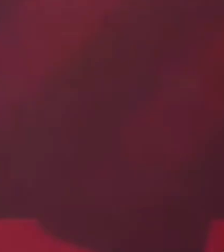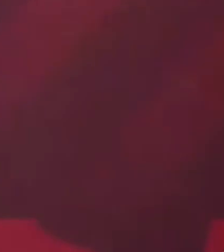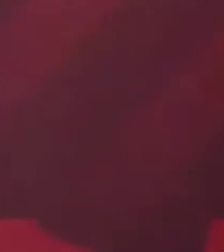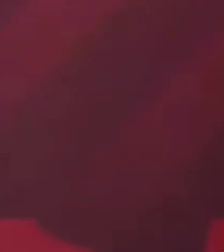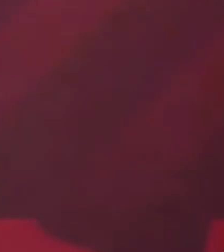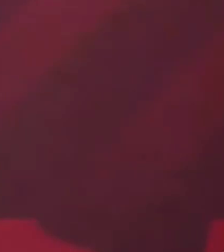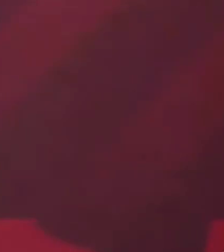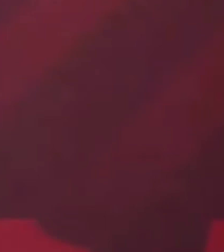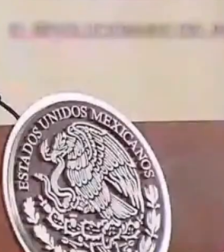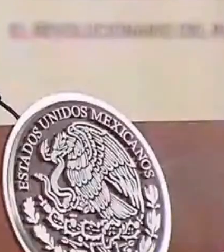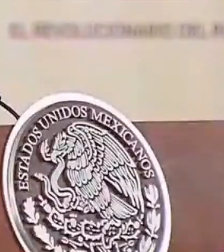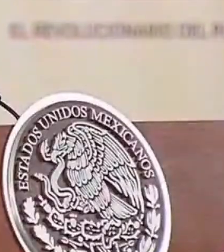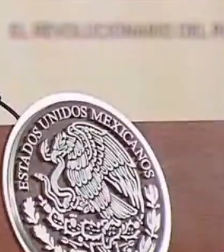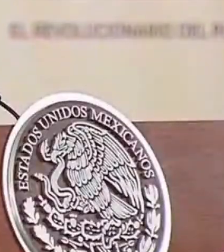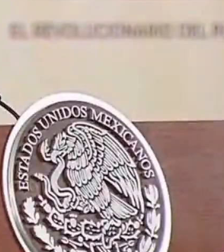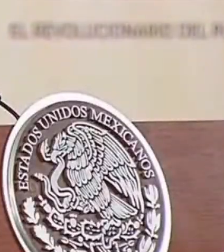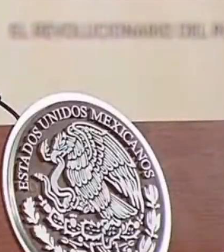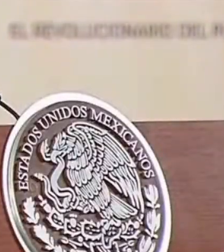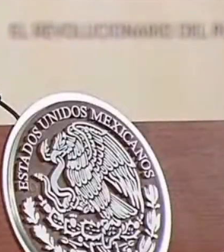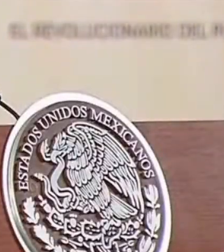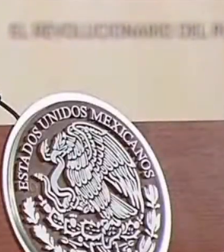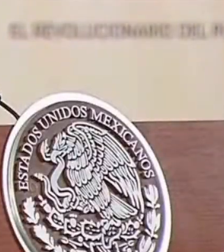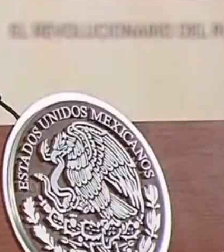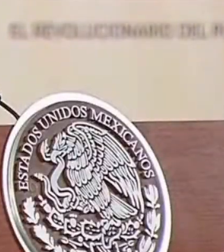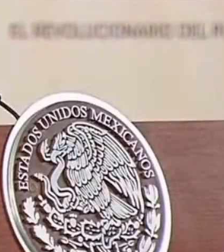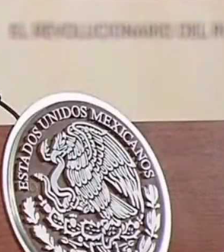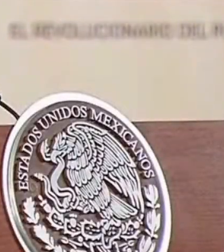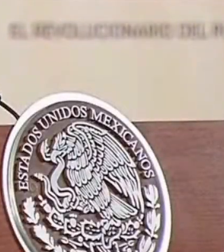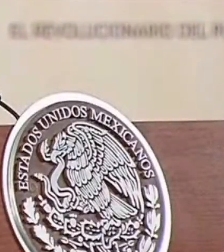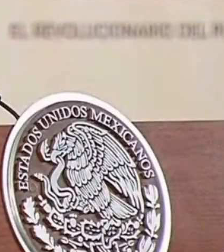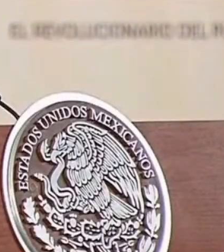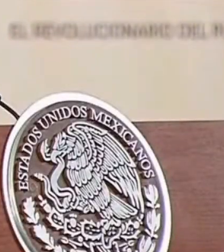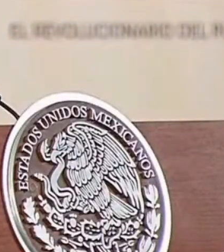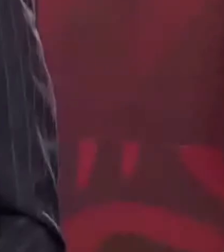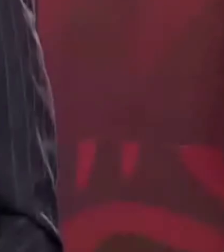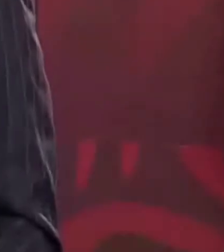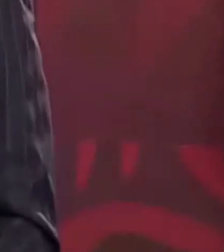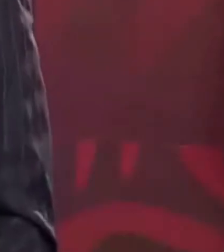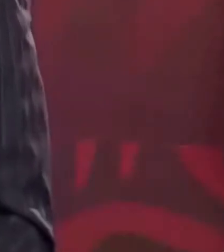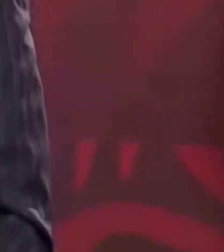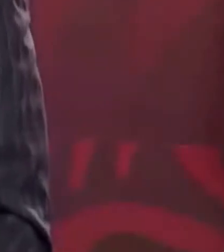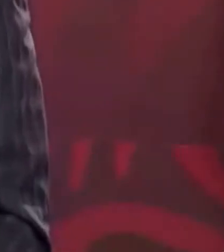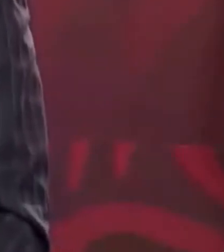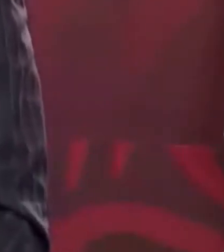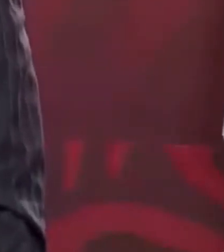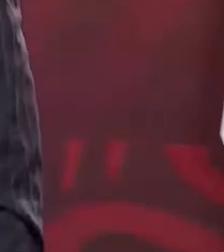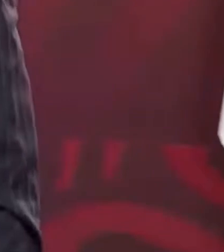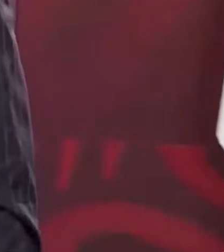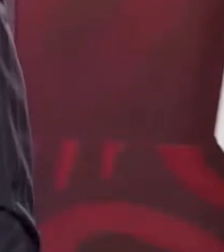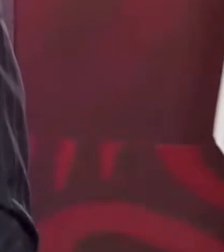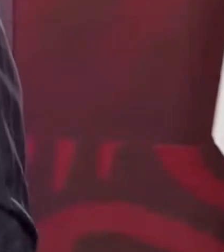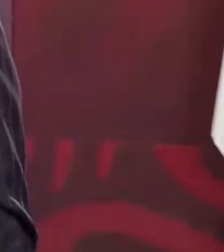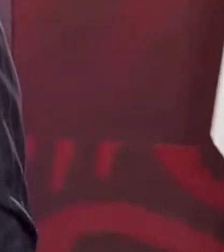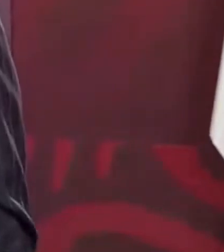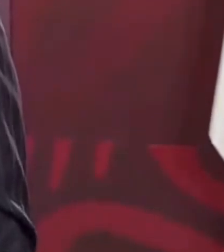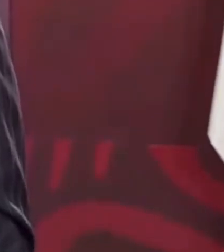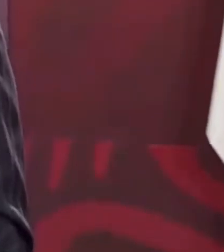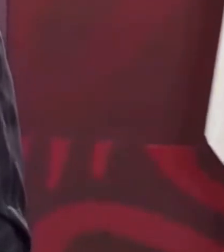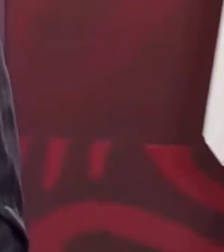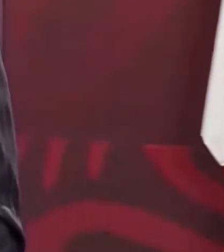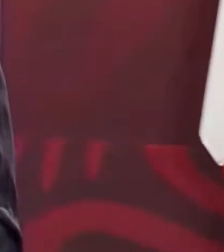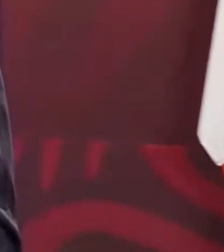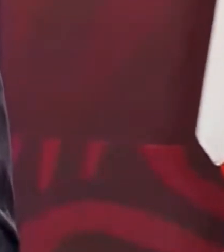mucho, mucho en este proceso de cambio, de